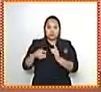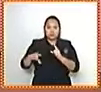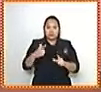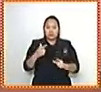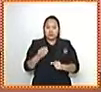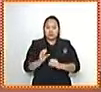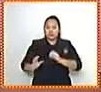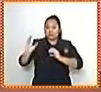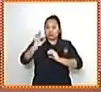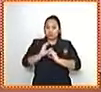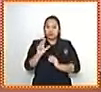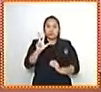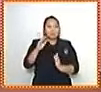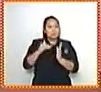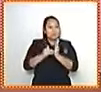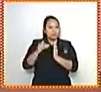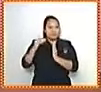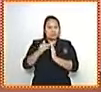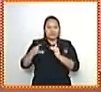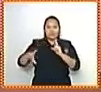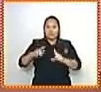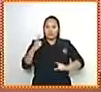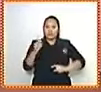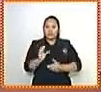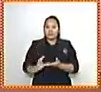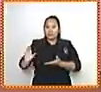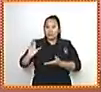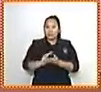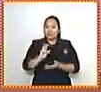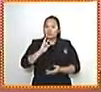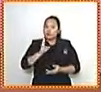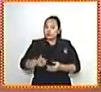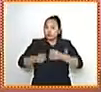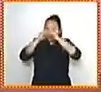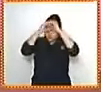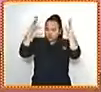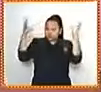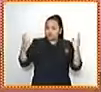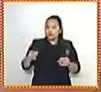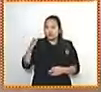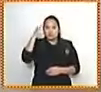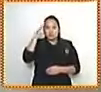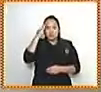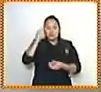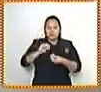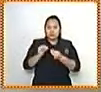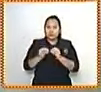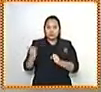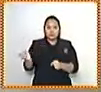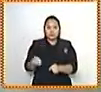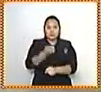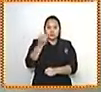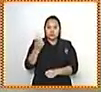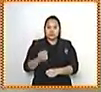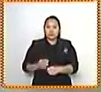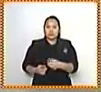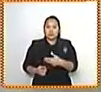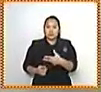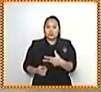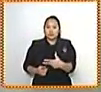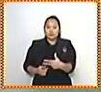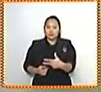nuestra jugada doble en millones. Super Premio, vive tus sueños. Ahora sí, conozcamos el primer número y este es